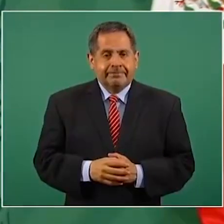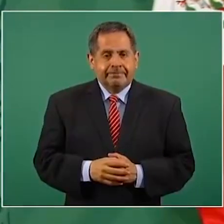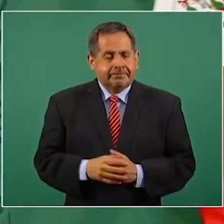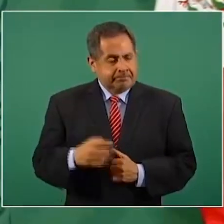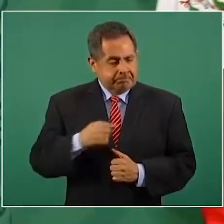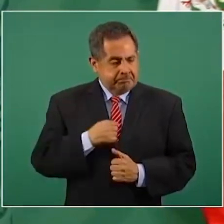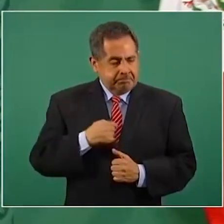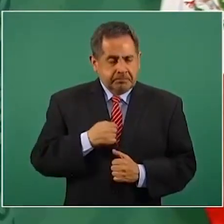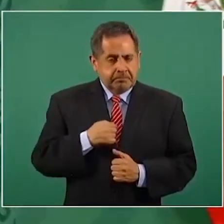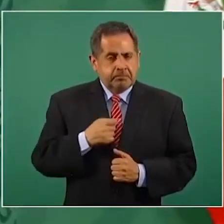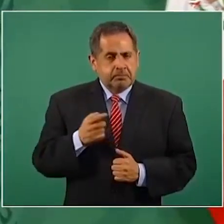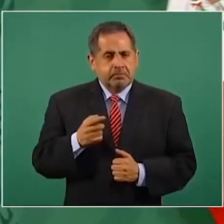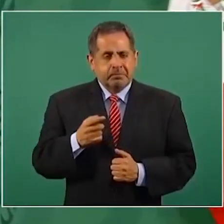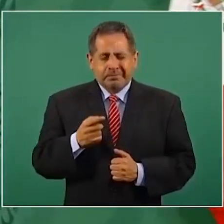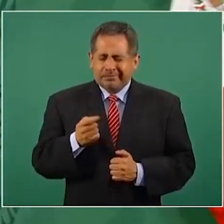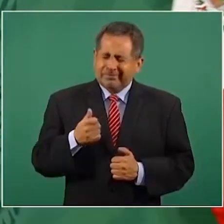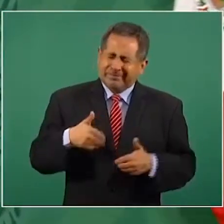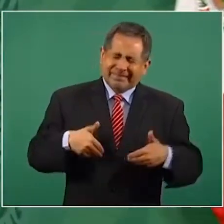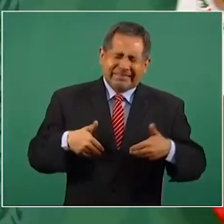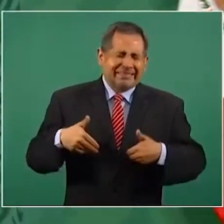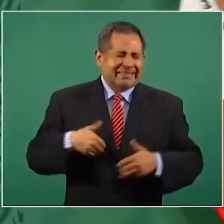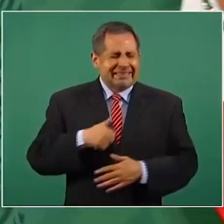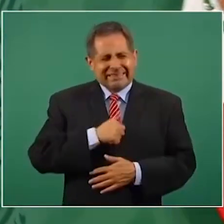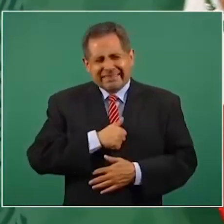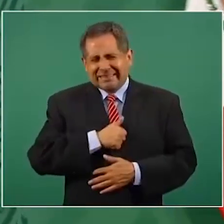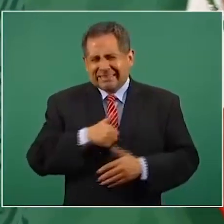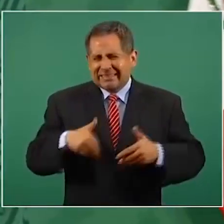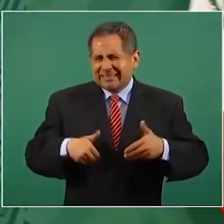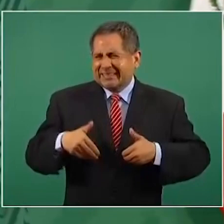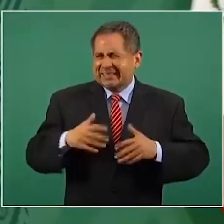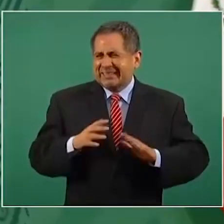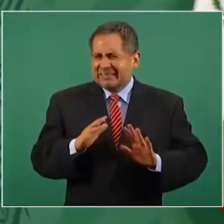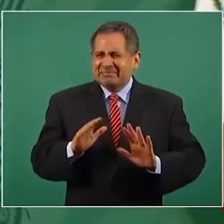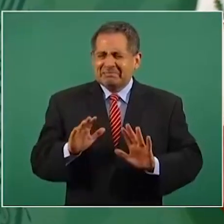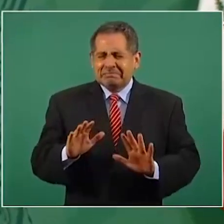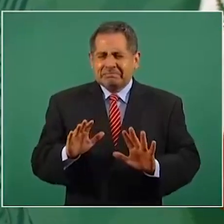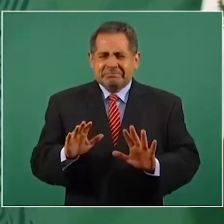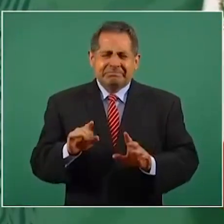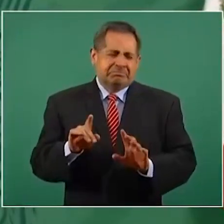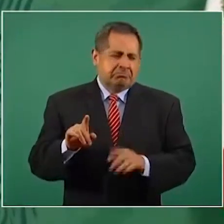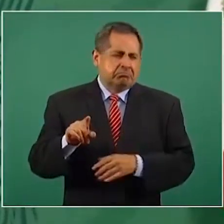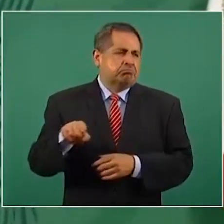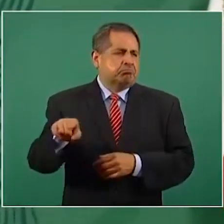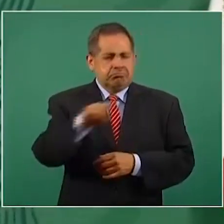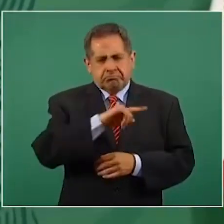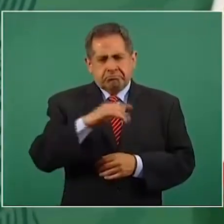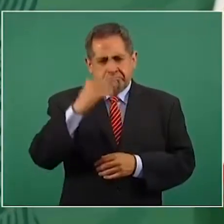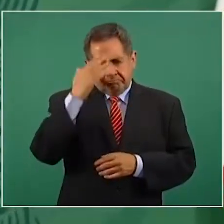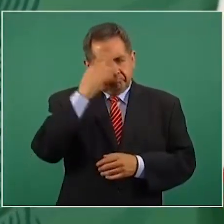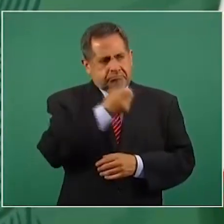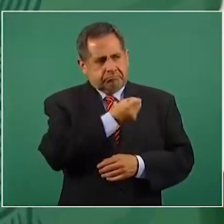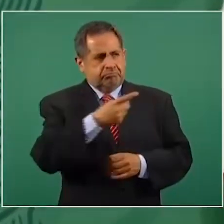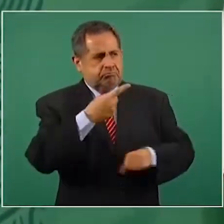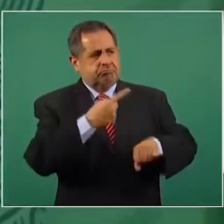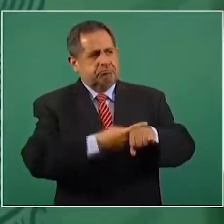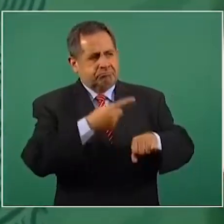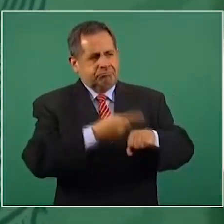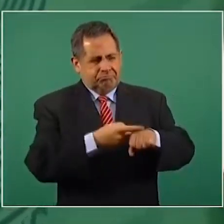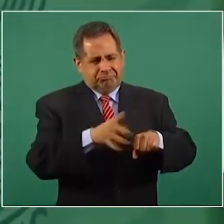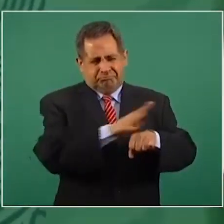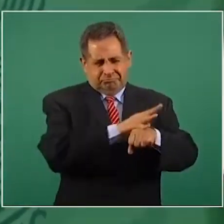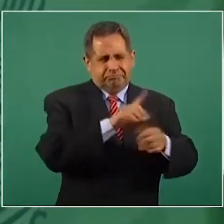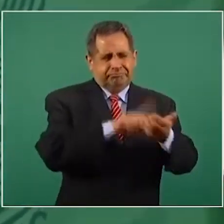Estuve con molestias, lo que ya todo mundo que ha padecido esta enfermedad